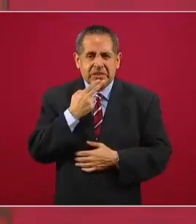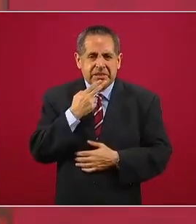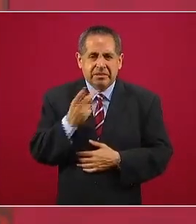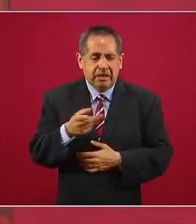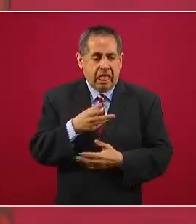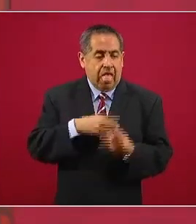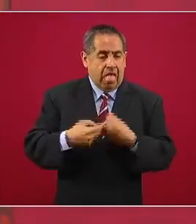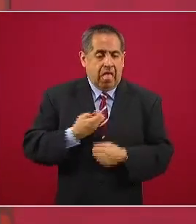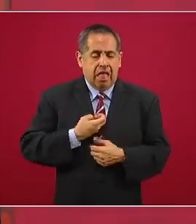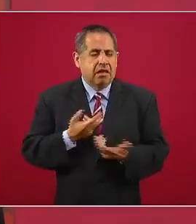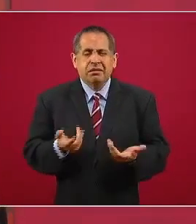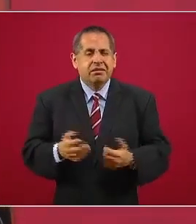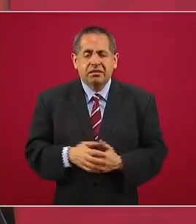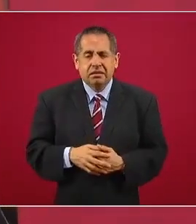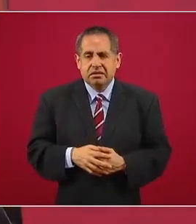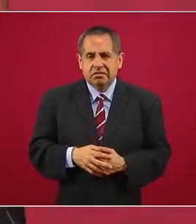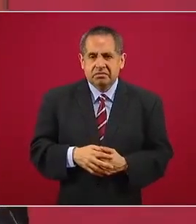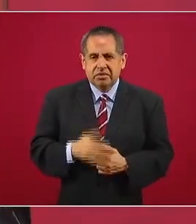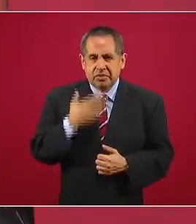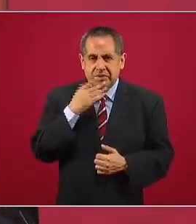está bien visto. Por ejemplo,